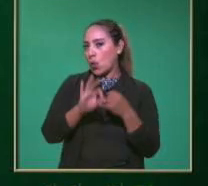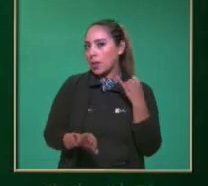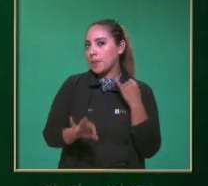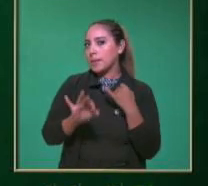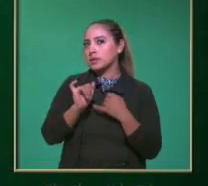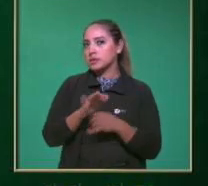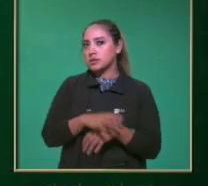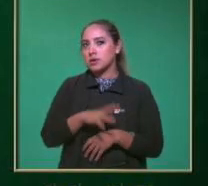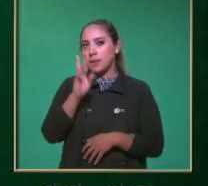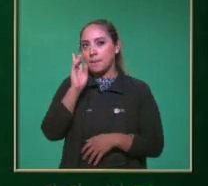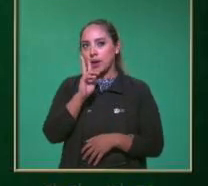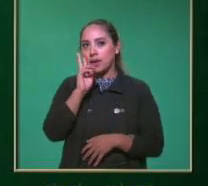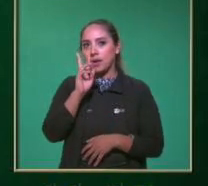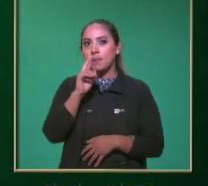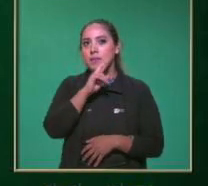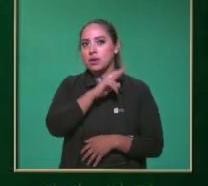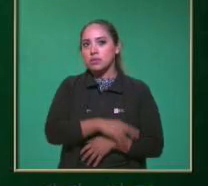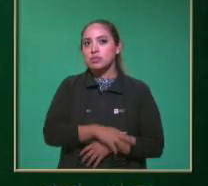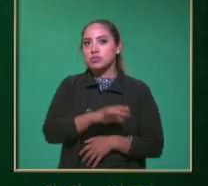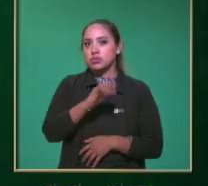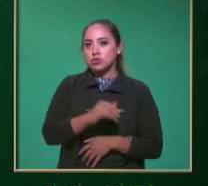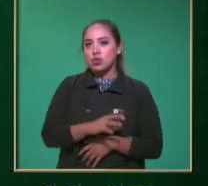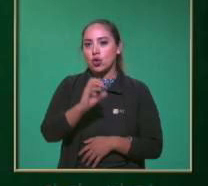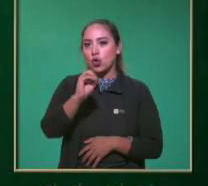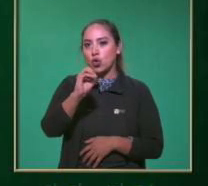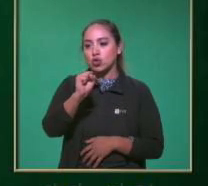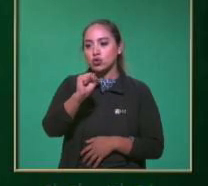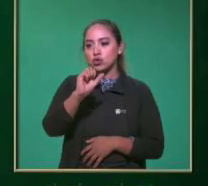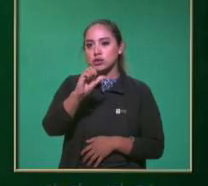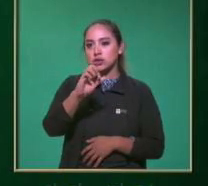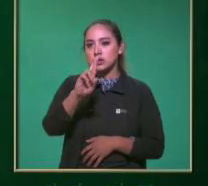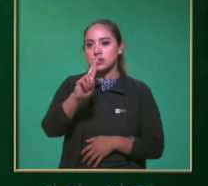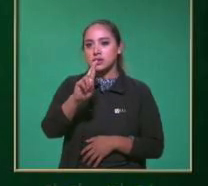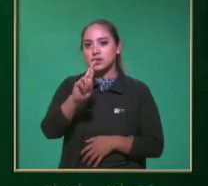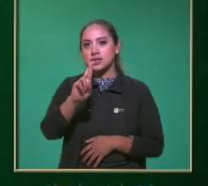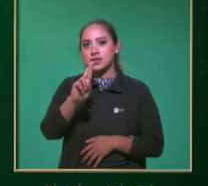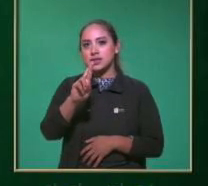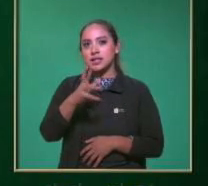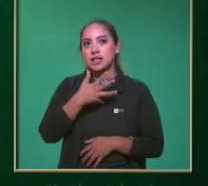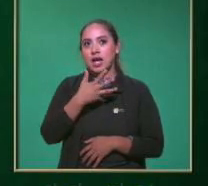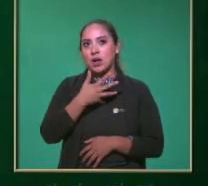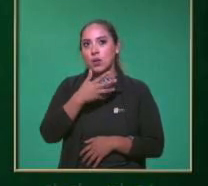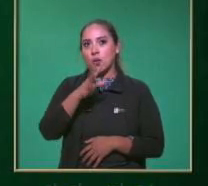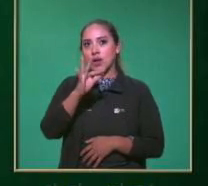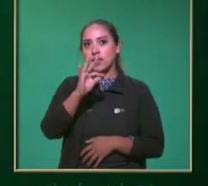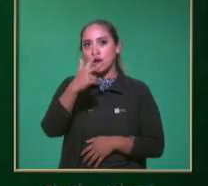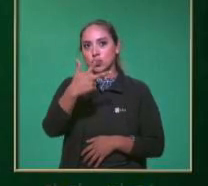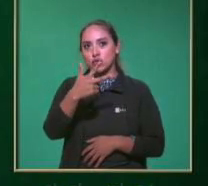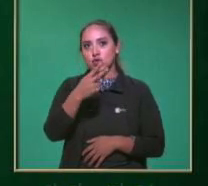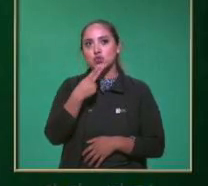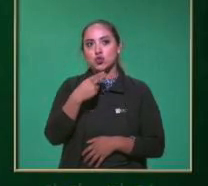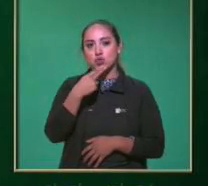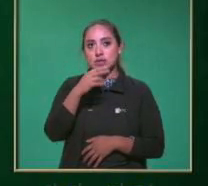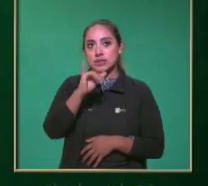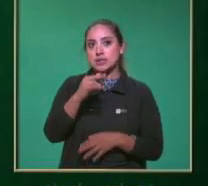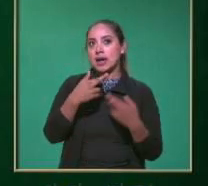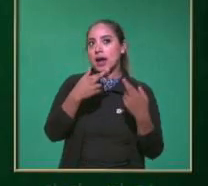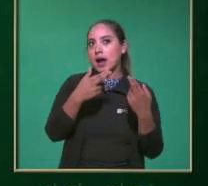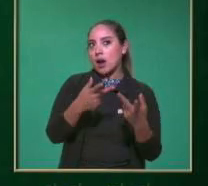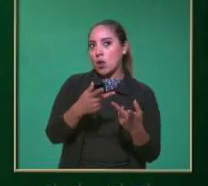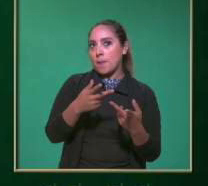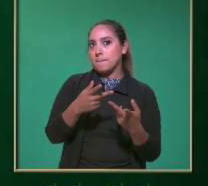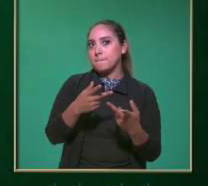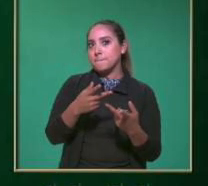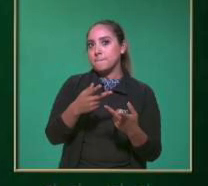Vámonos rapidito, que dice, Oscar tiene 48 dulces, pero le regaló 4 a su amigo Pepe, 6 a su amiga